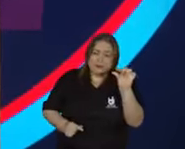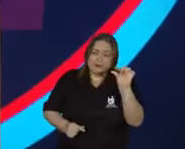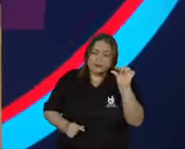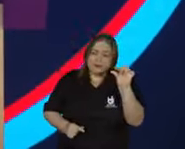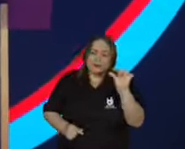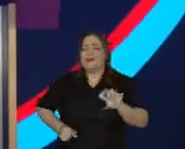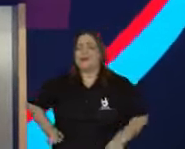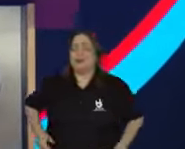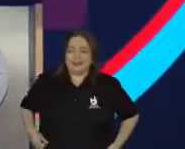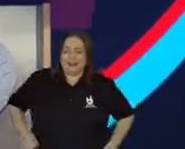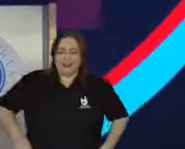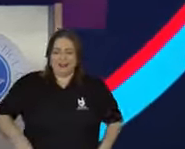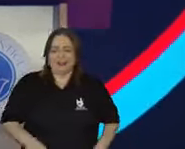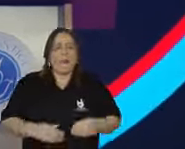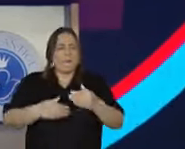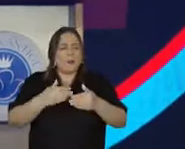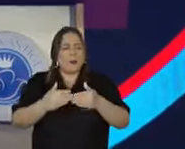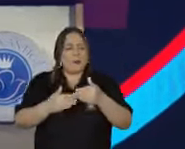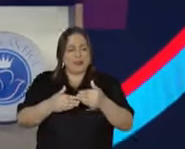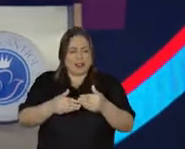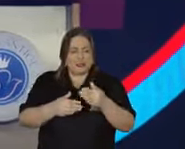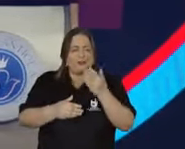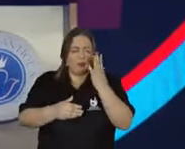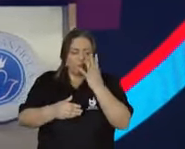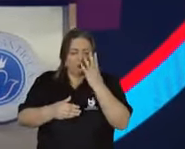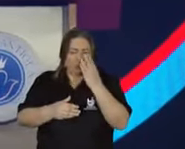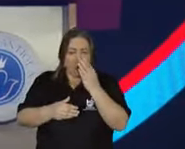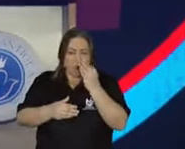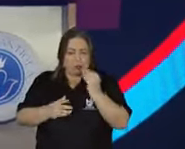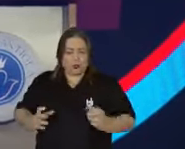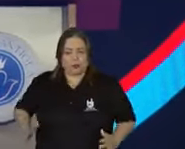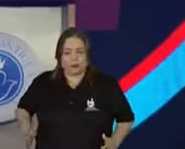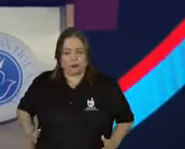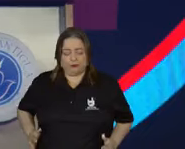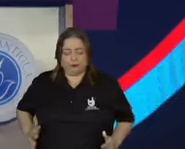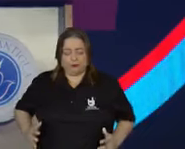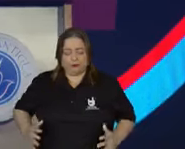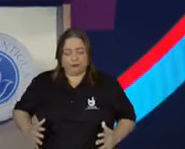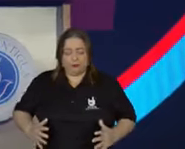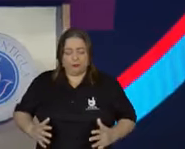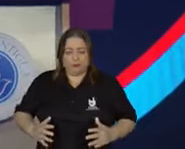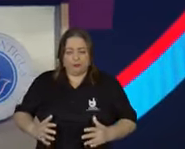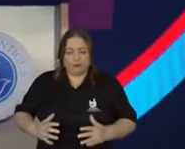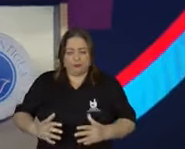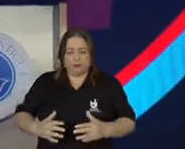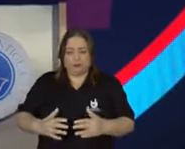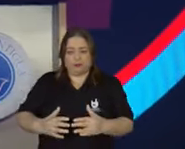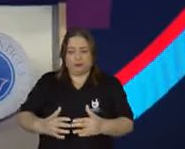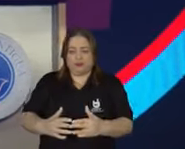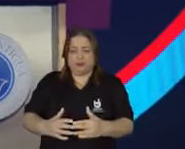De esto es una cosa, un proceso bastante. El menú va cambiando. Bueno, lo importante es que